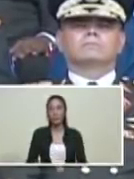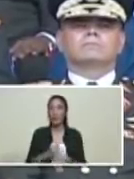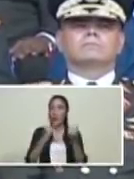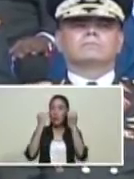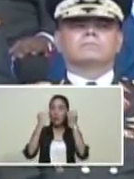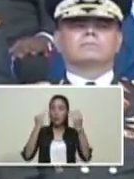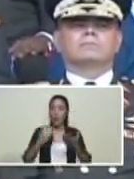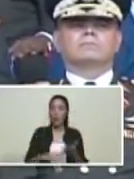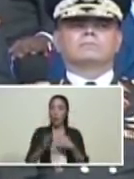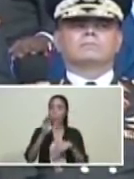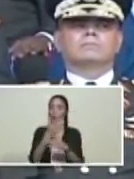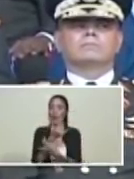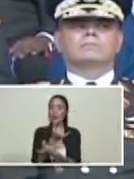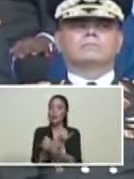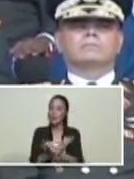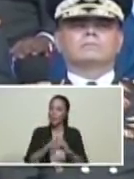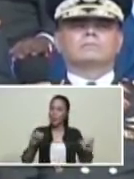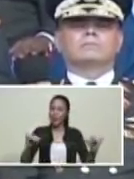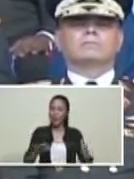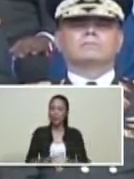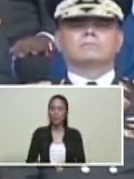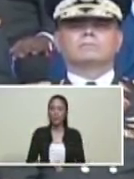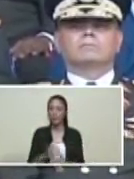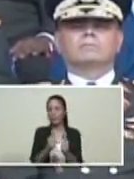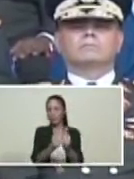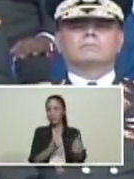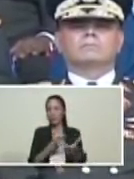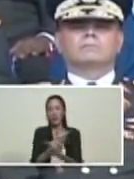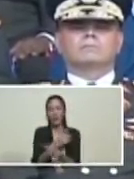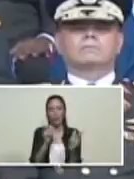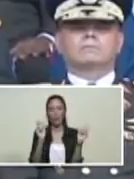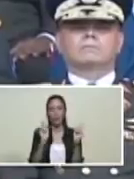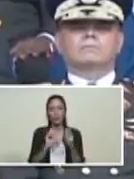de la nación soberana de la nación libre